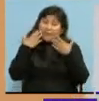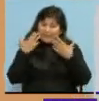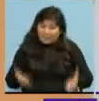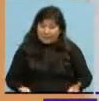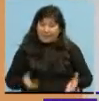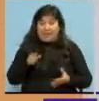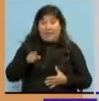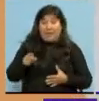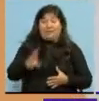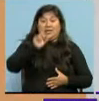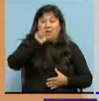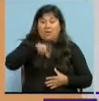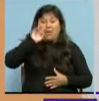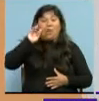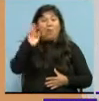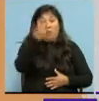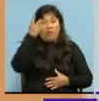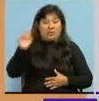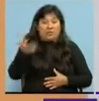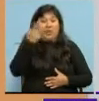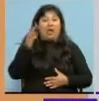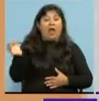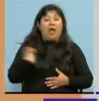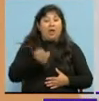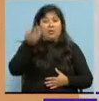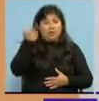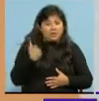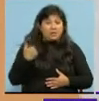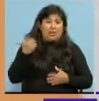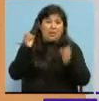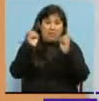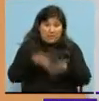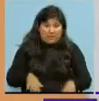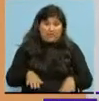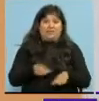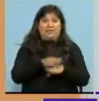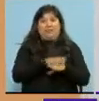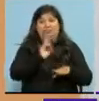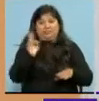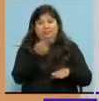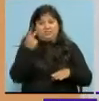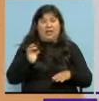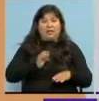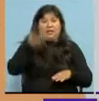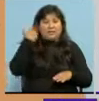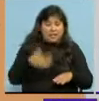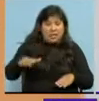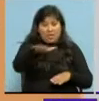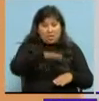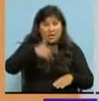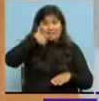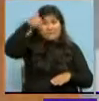pasado si éste el año pasado en santo domingo se encontraron 19 cóndores muertos